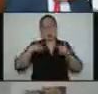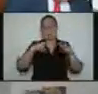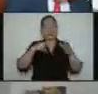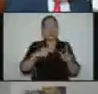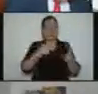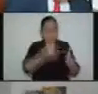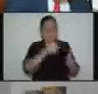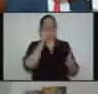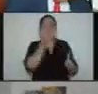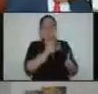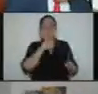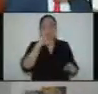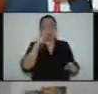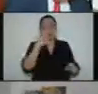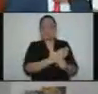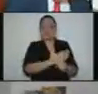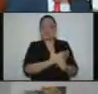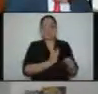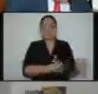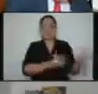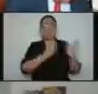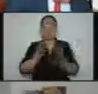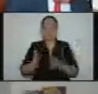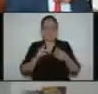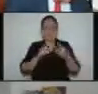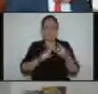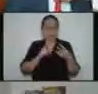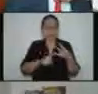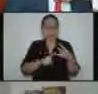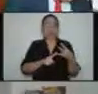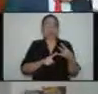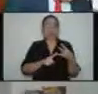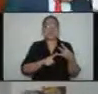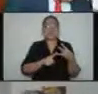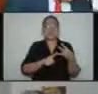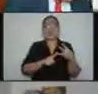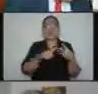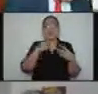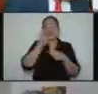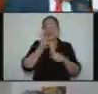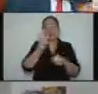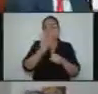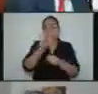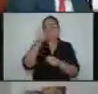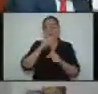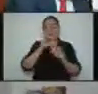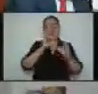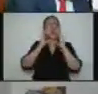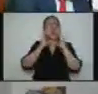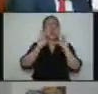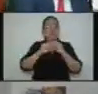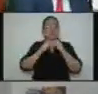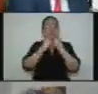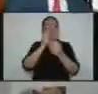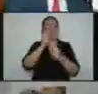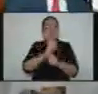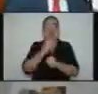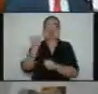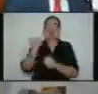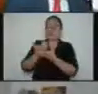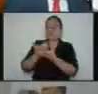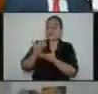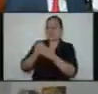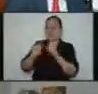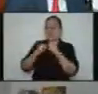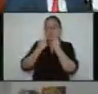también ella es responsable. 3. Los secretarios municipales de Comunicación Social y de Economía Social y